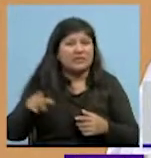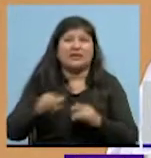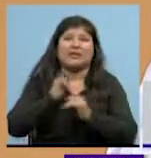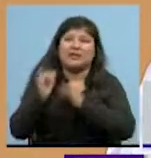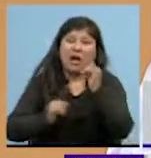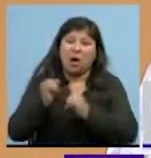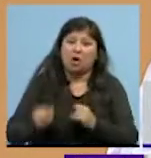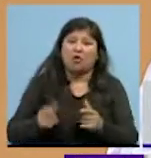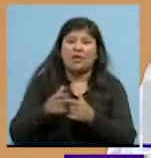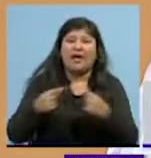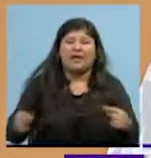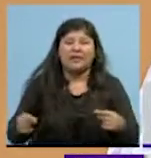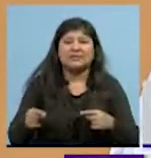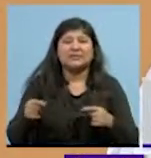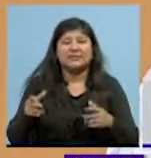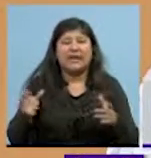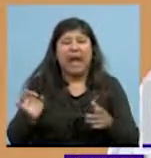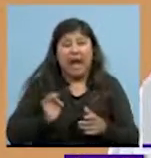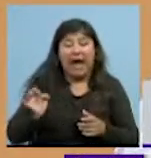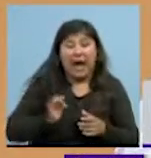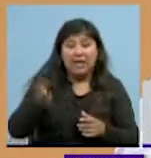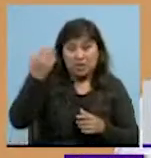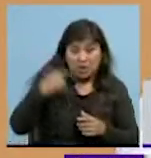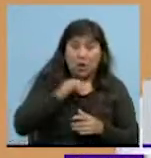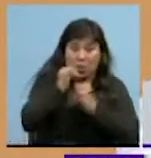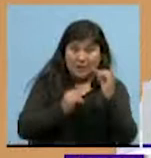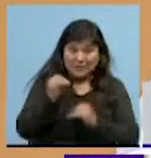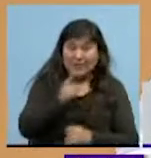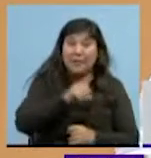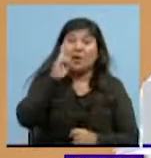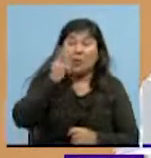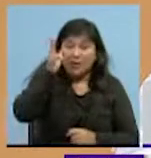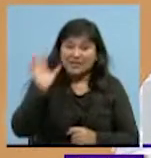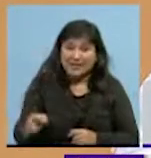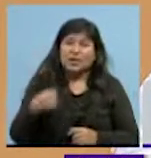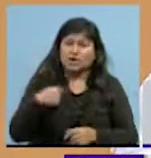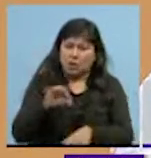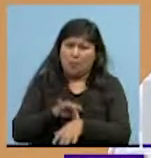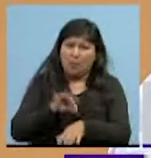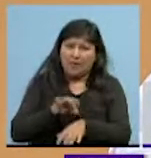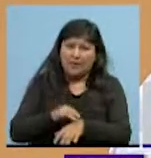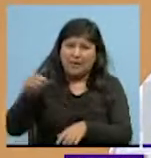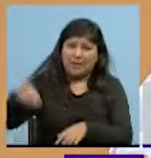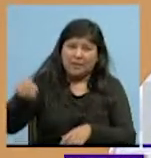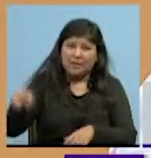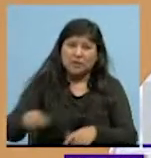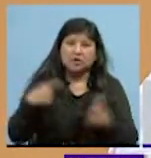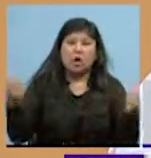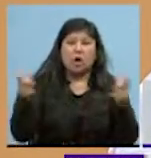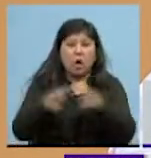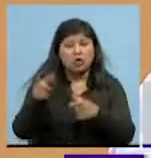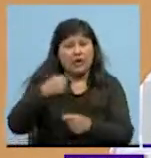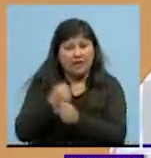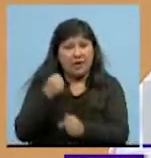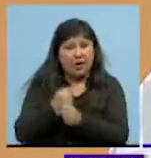años 80 he sido médica en Maimará y soy directora en Maimará. Hemos trabajado en conjunto con el pueblo y